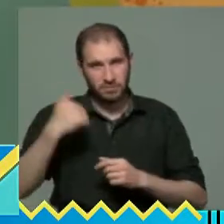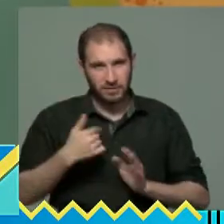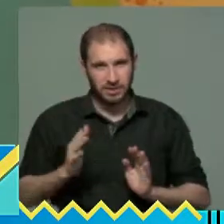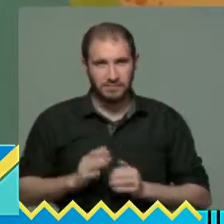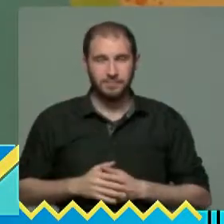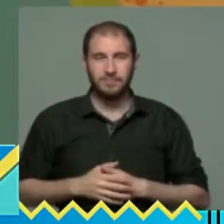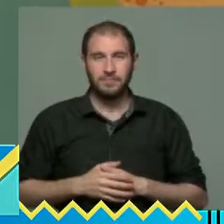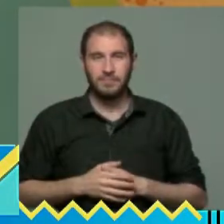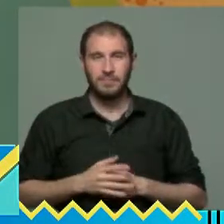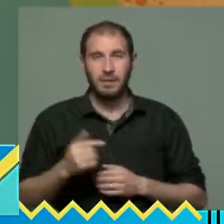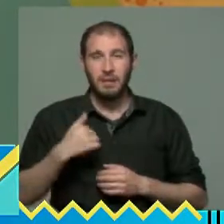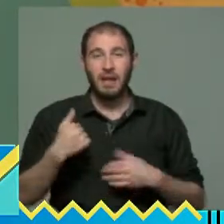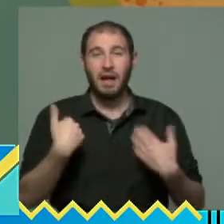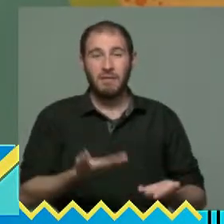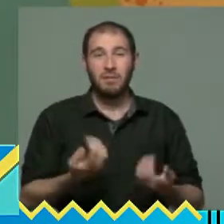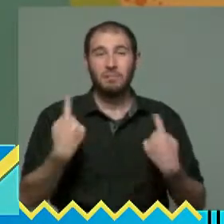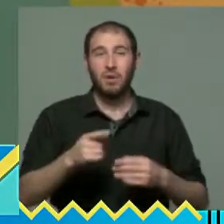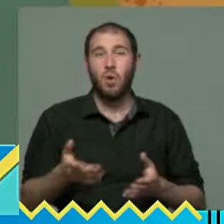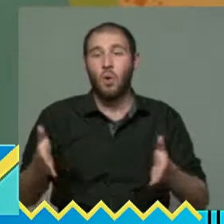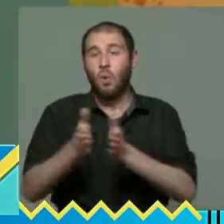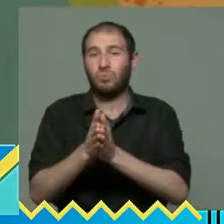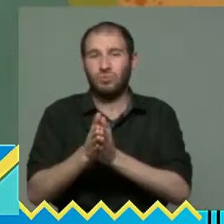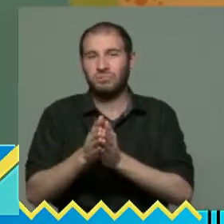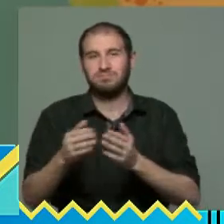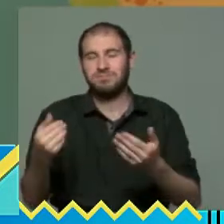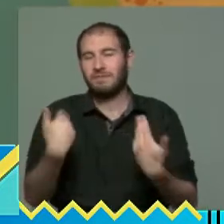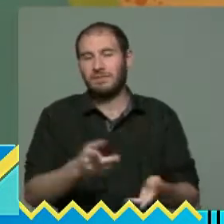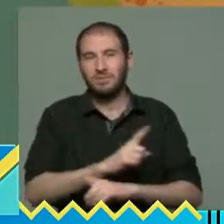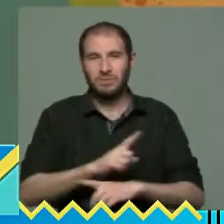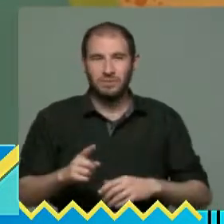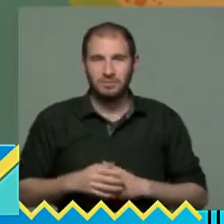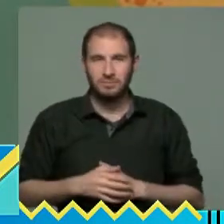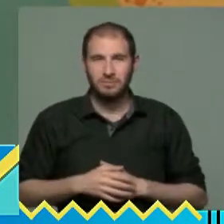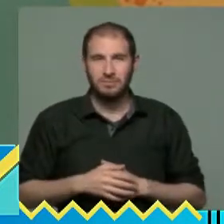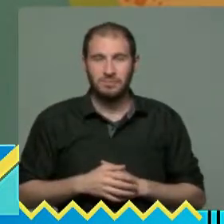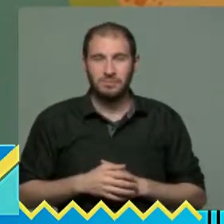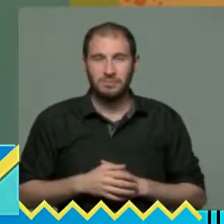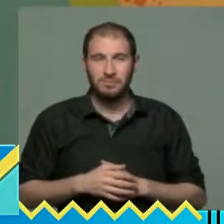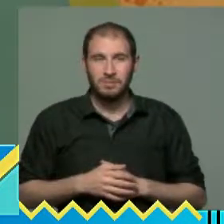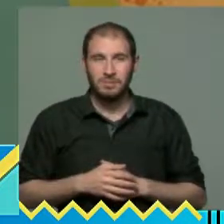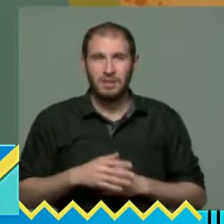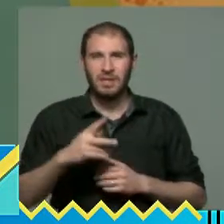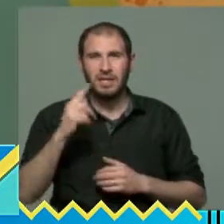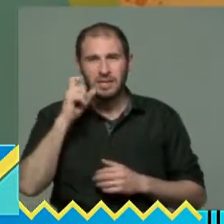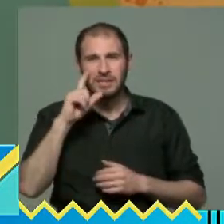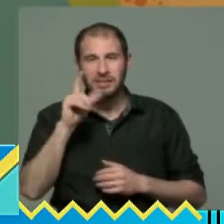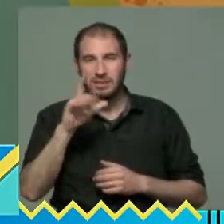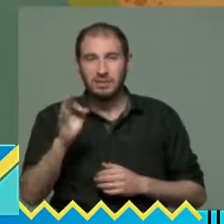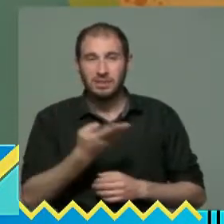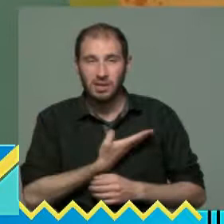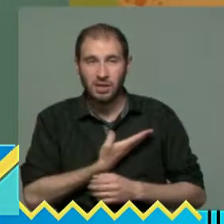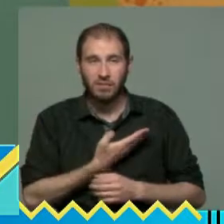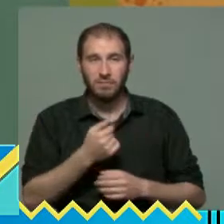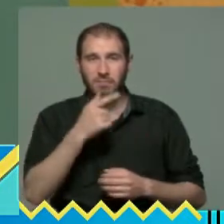le sumaba, pero ponerlo todo junto no le sumaba. O sea, la gente no abrazar a Kicillof con Omar Félix, un